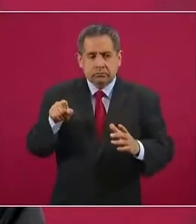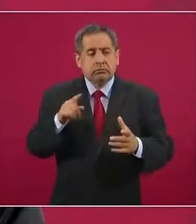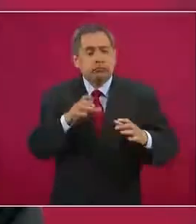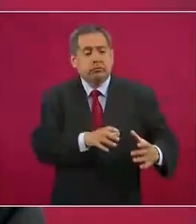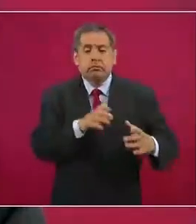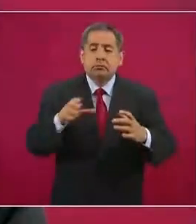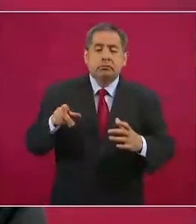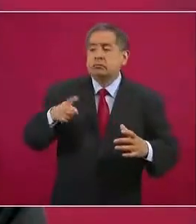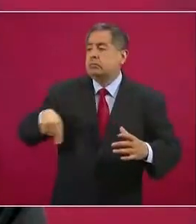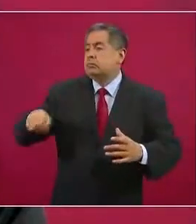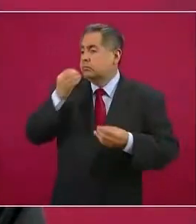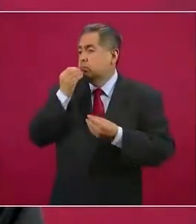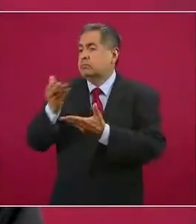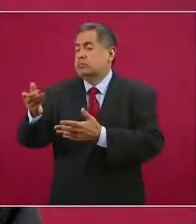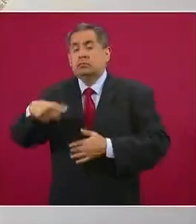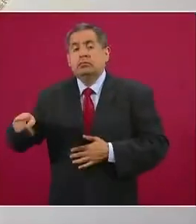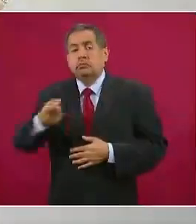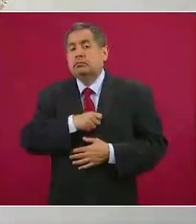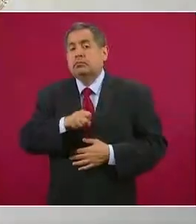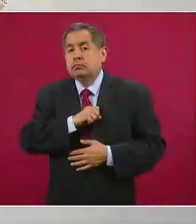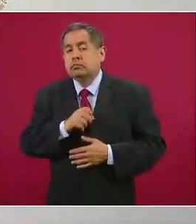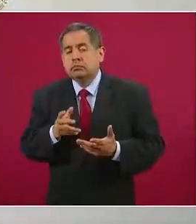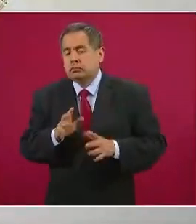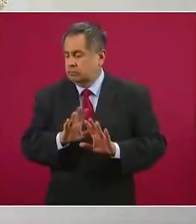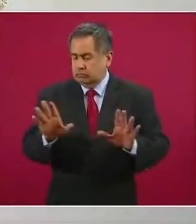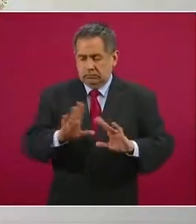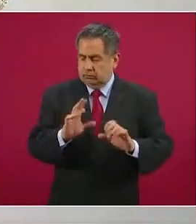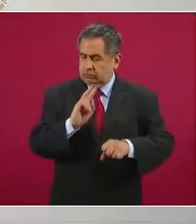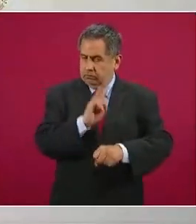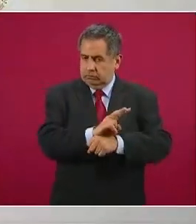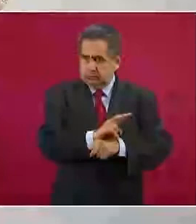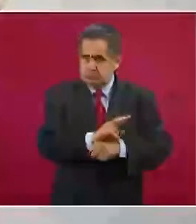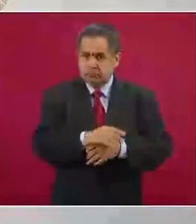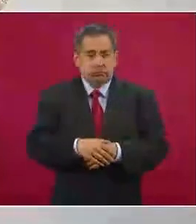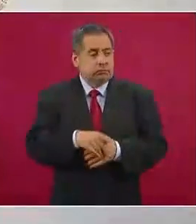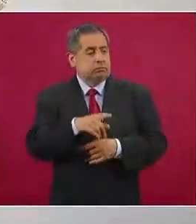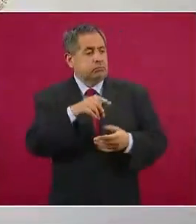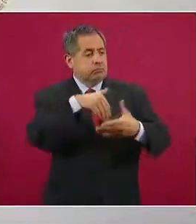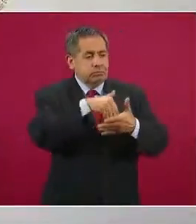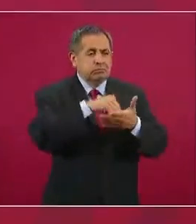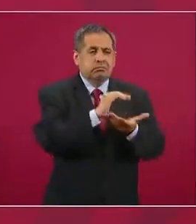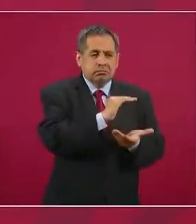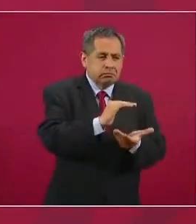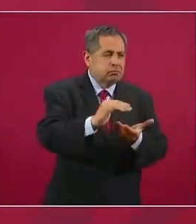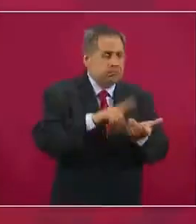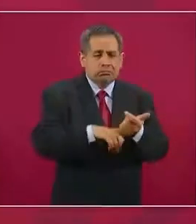la alimentación de la gente. Todo lo que son productos chatarra,